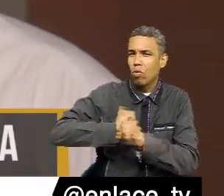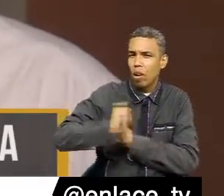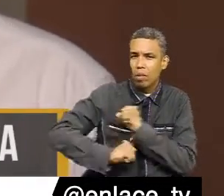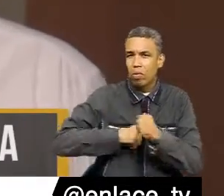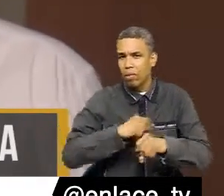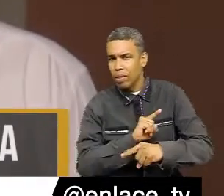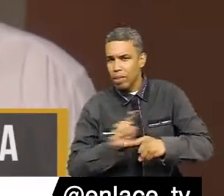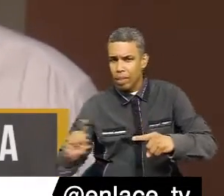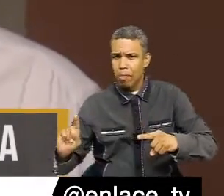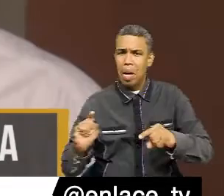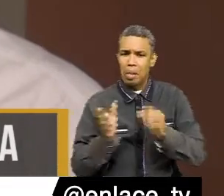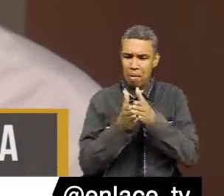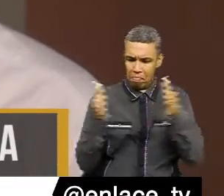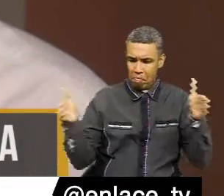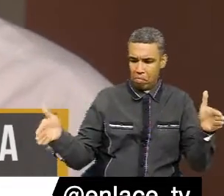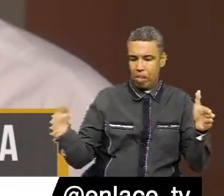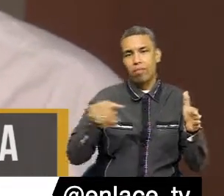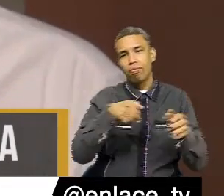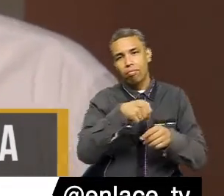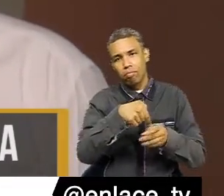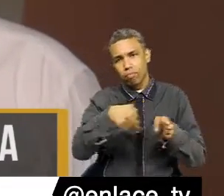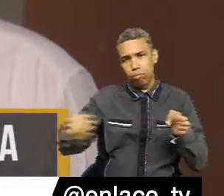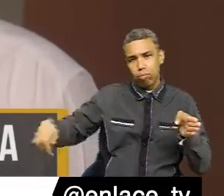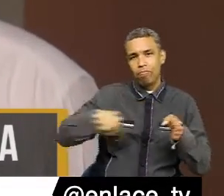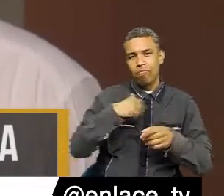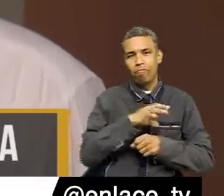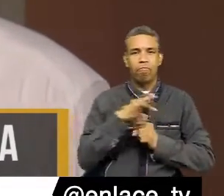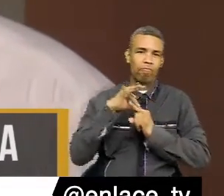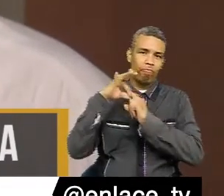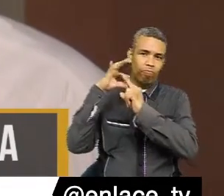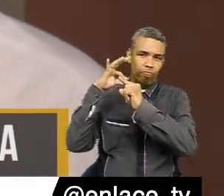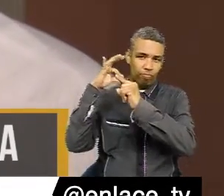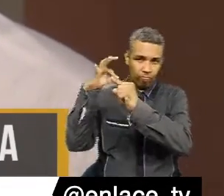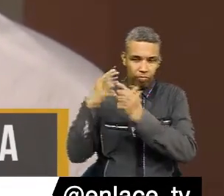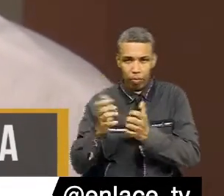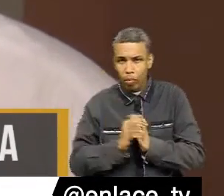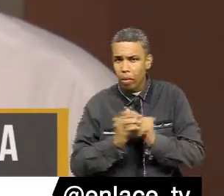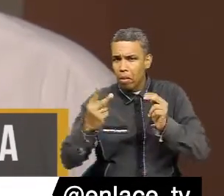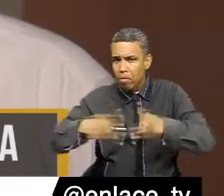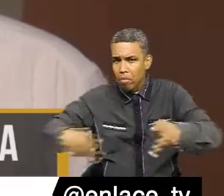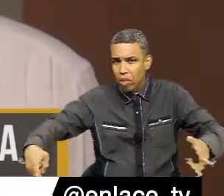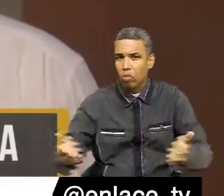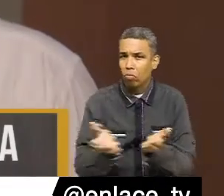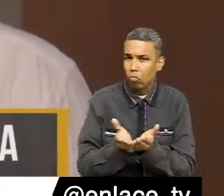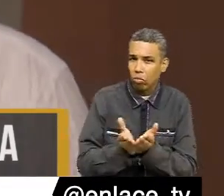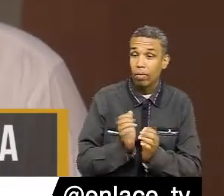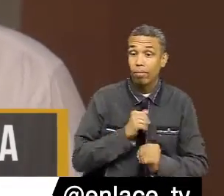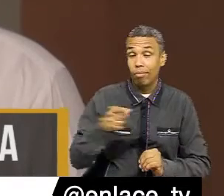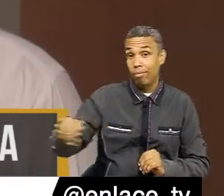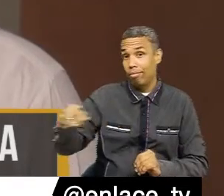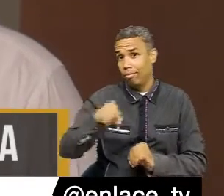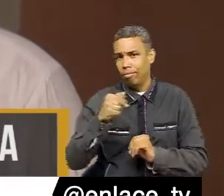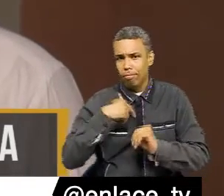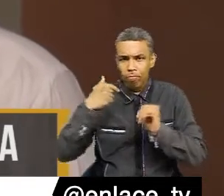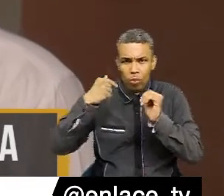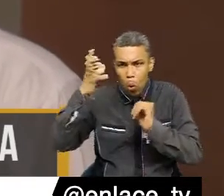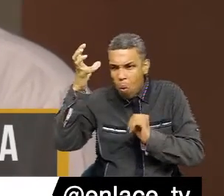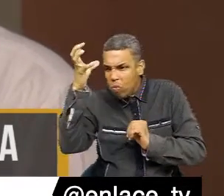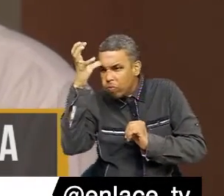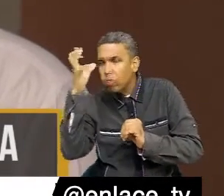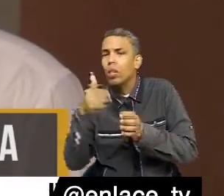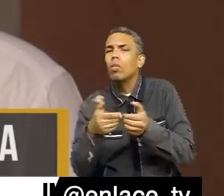grandes cualidades que tienen nuestros estudiantes. ¿Cómo la vamos a demostrar? Pues por medio de varias actividades que tenemos acá, desde el área académica,